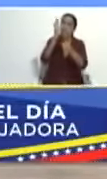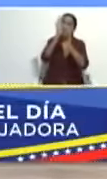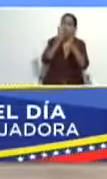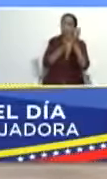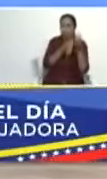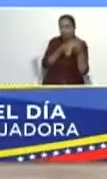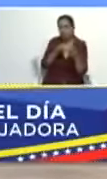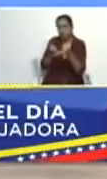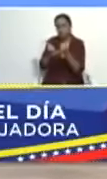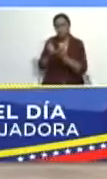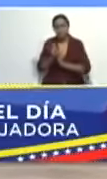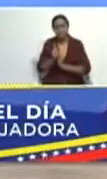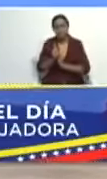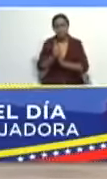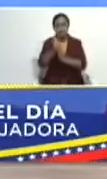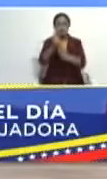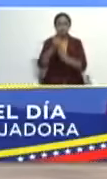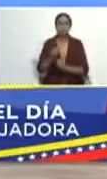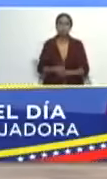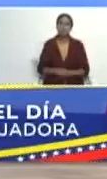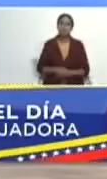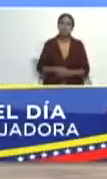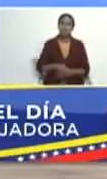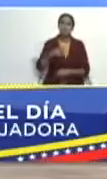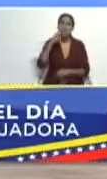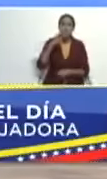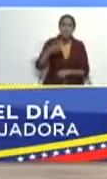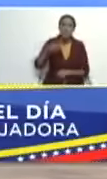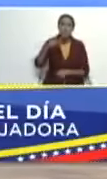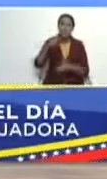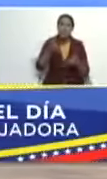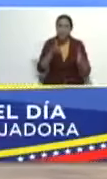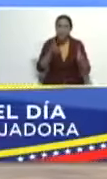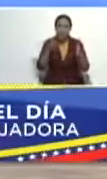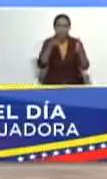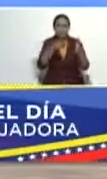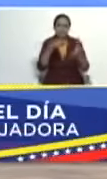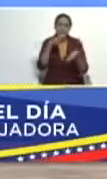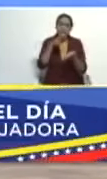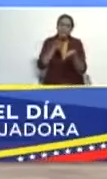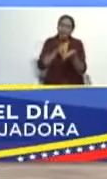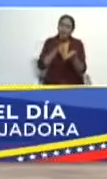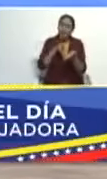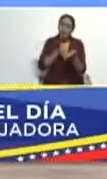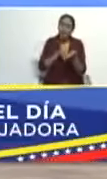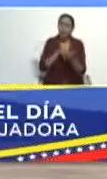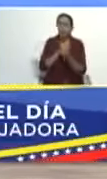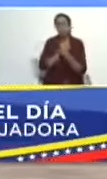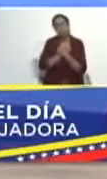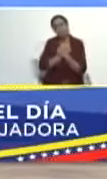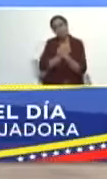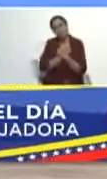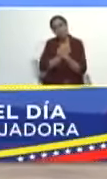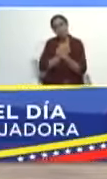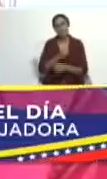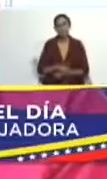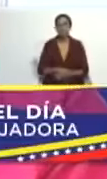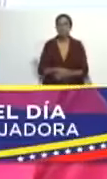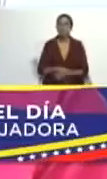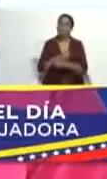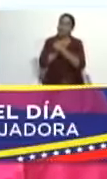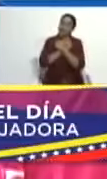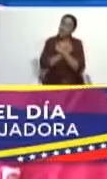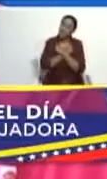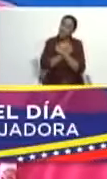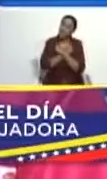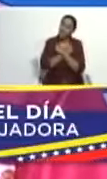Señor. Búscale el camino, la verdad y el amor. Na na na na na na na na na